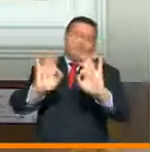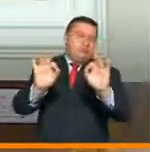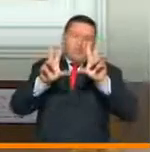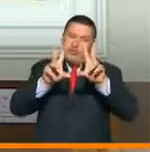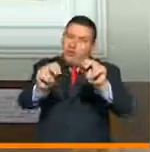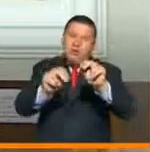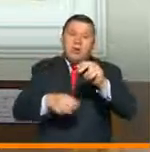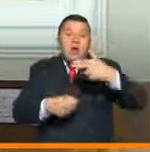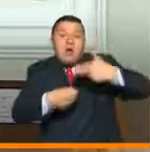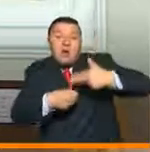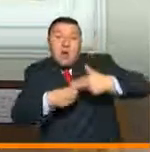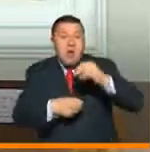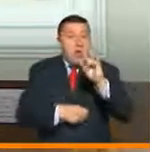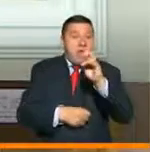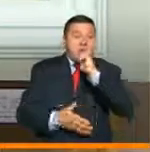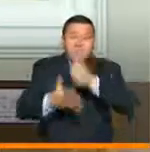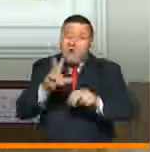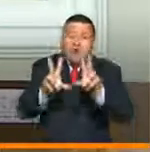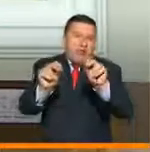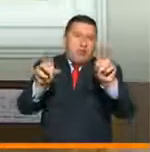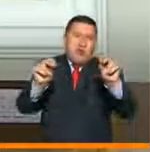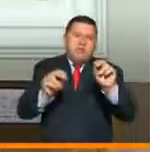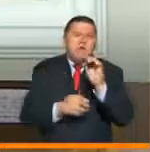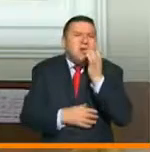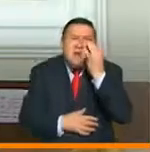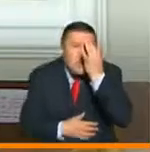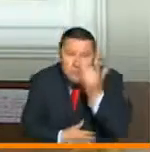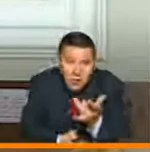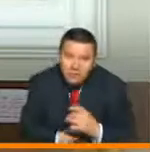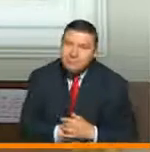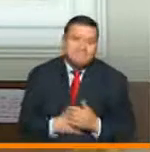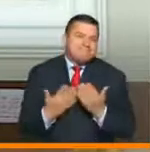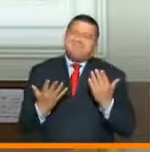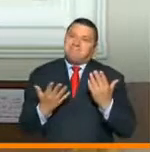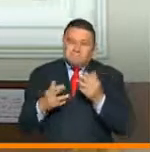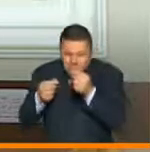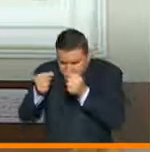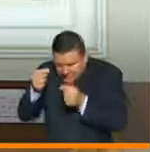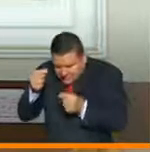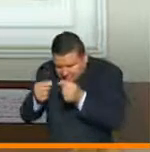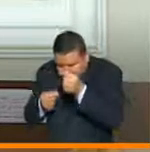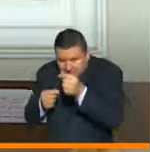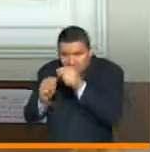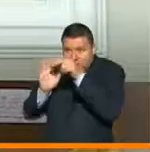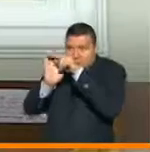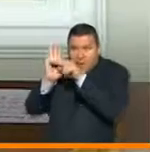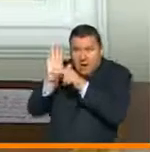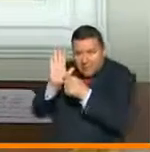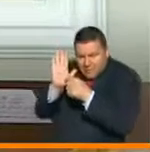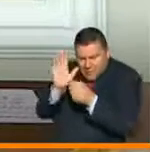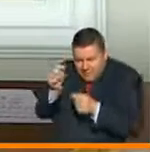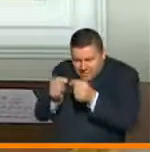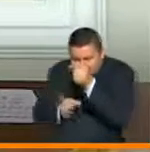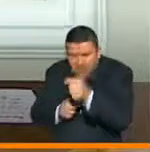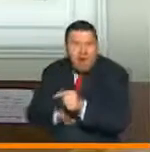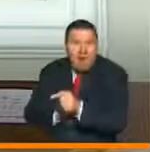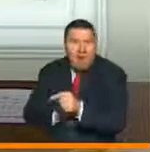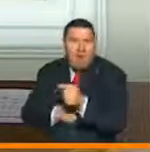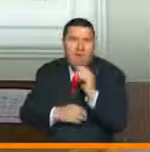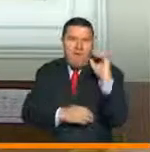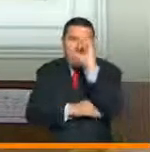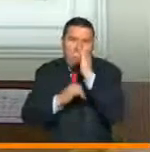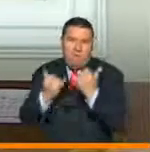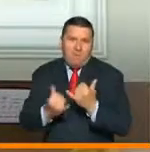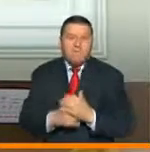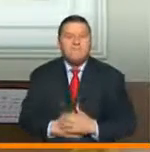iba a la gasolina entre otros sencillamente no se alteran las reglas de juego en esa materia que tiene hoy el